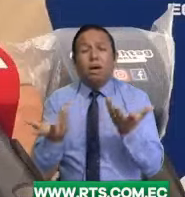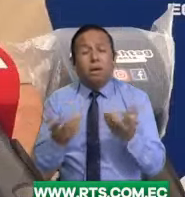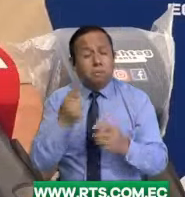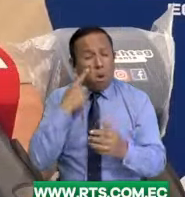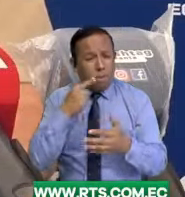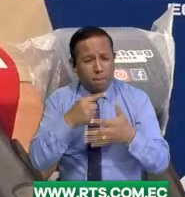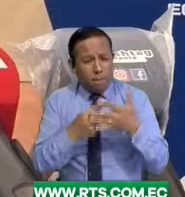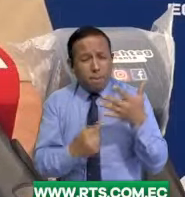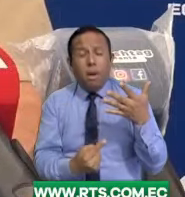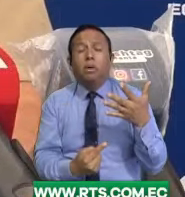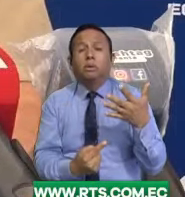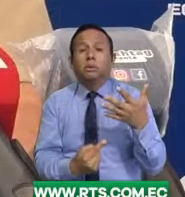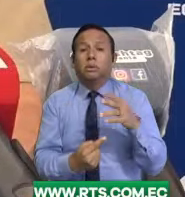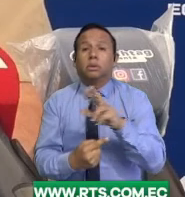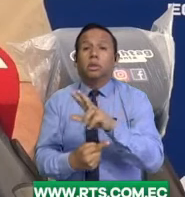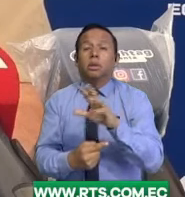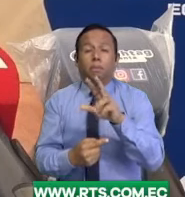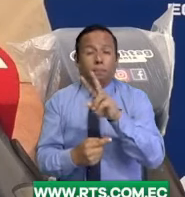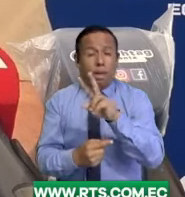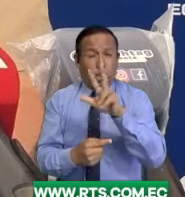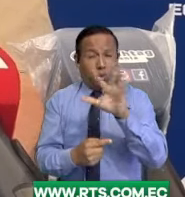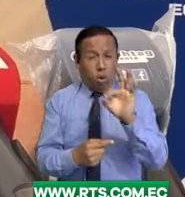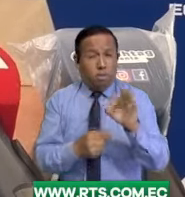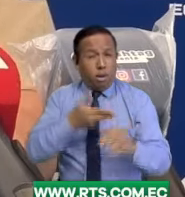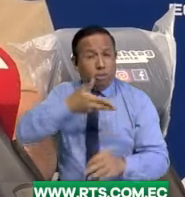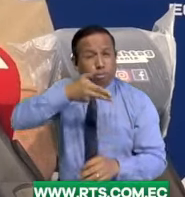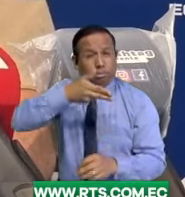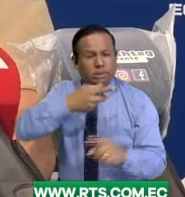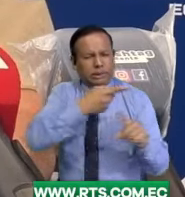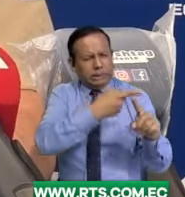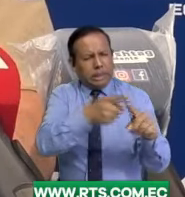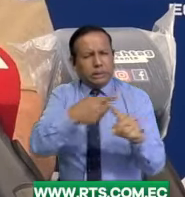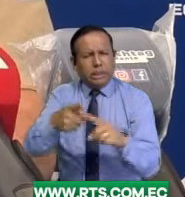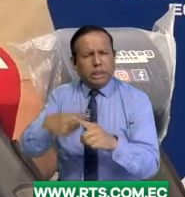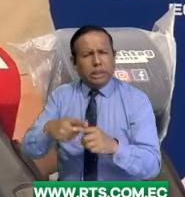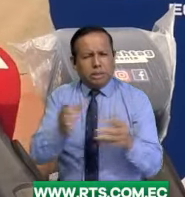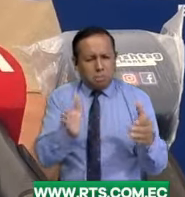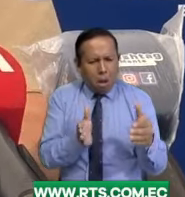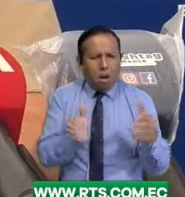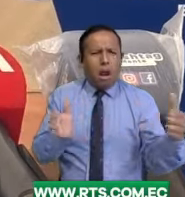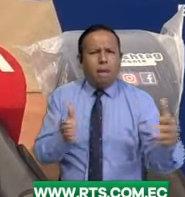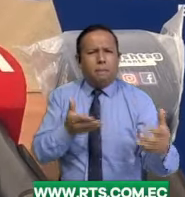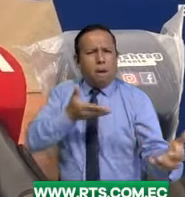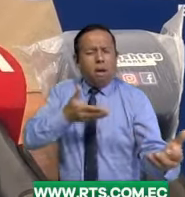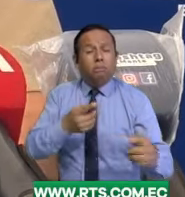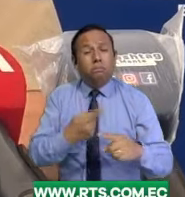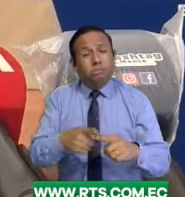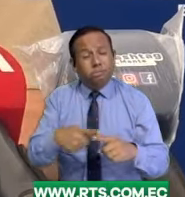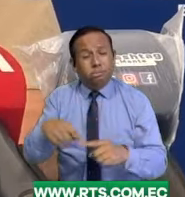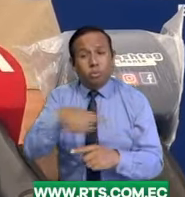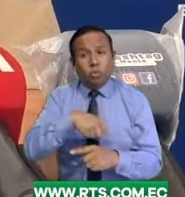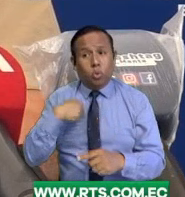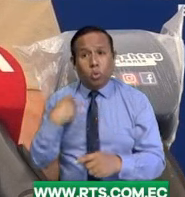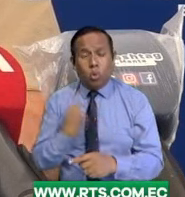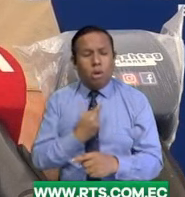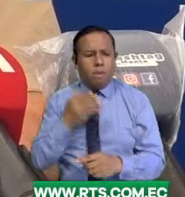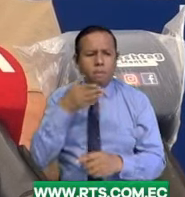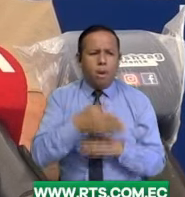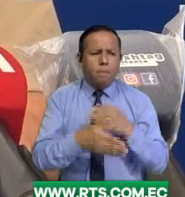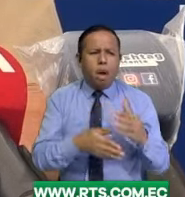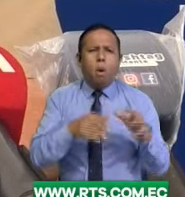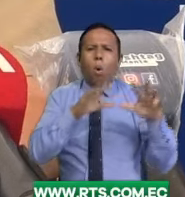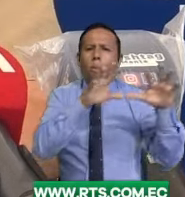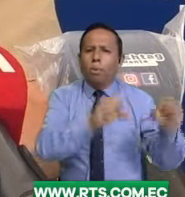La aprehensión de 29 armas de fuego de diferentes subcategorías. En este operativo se ha procedido a la aprehensión de